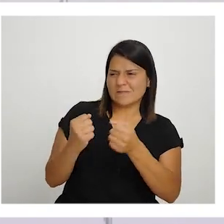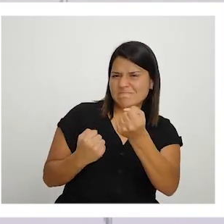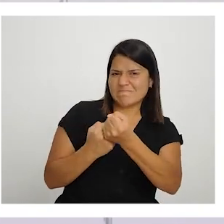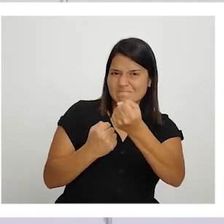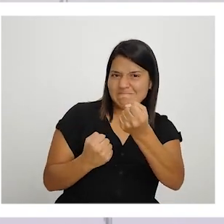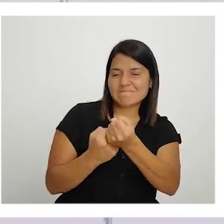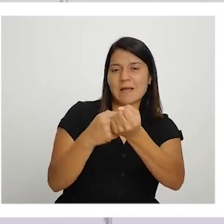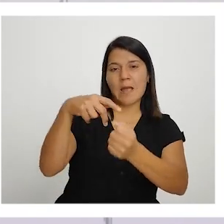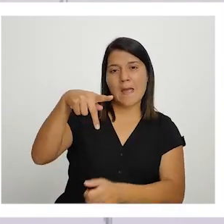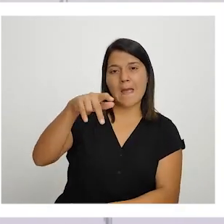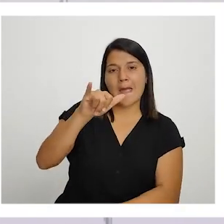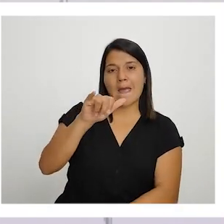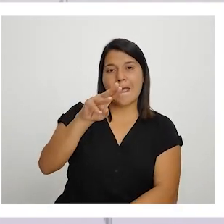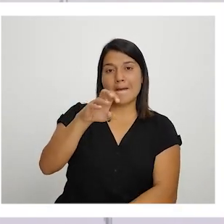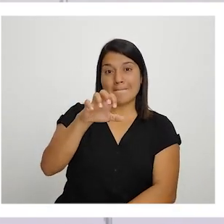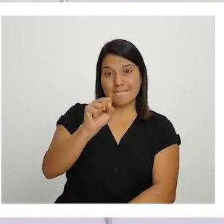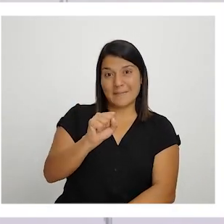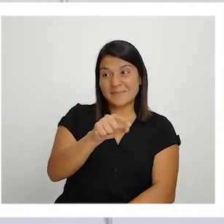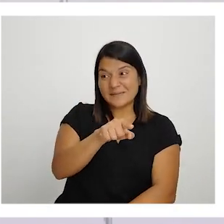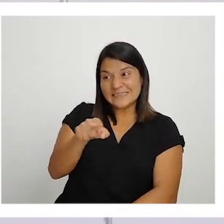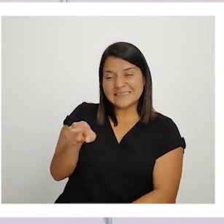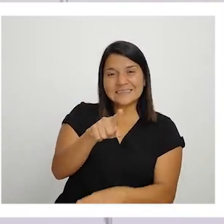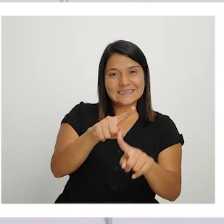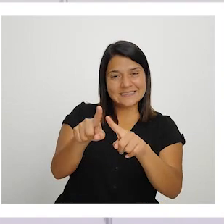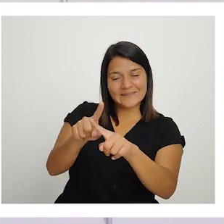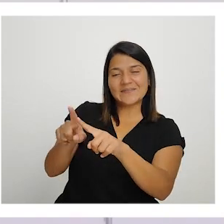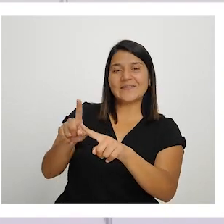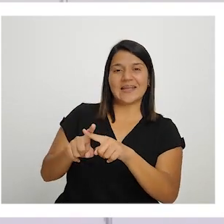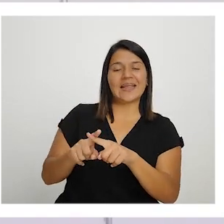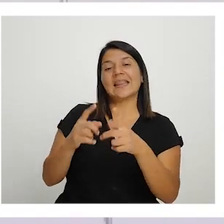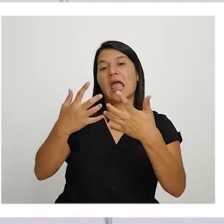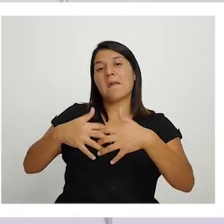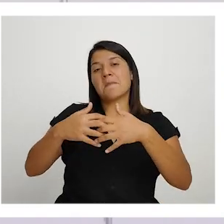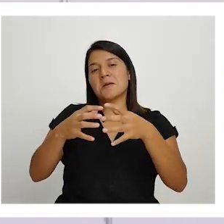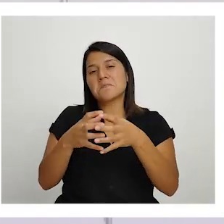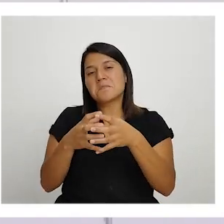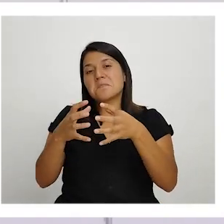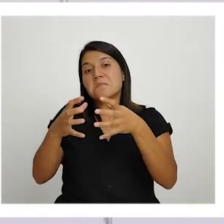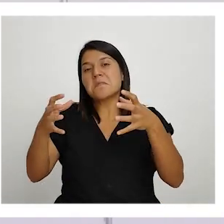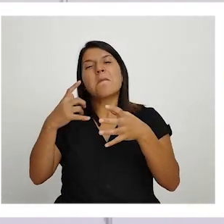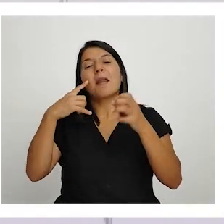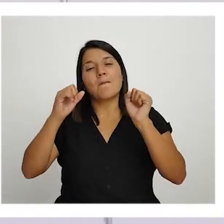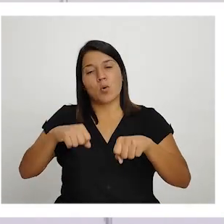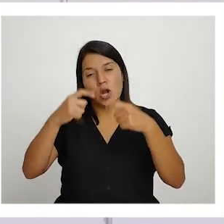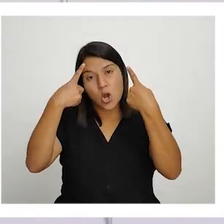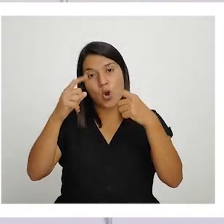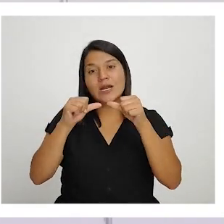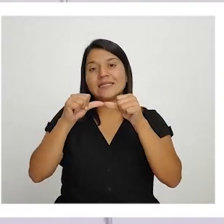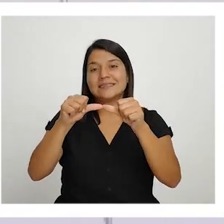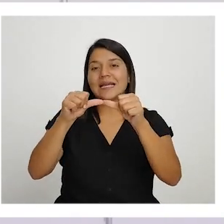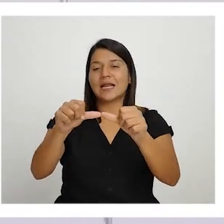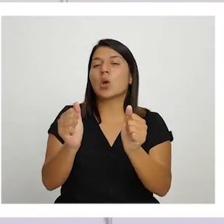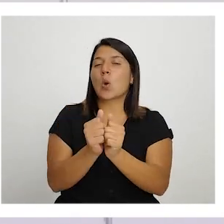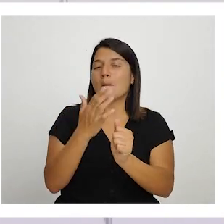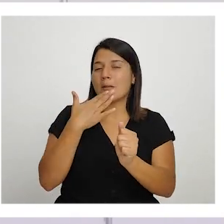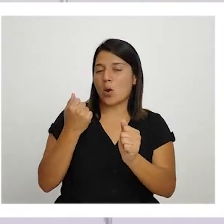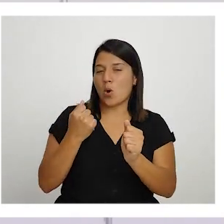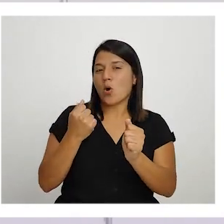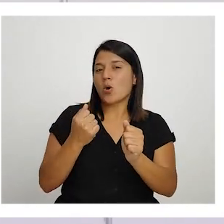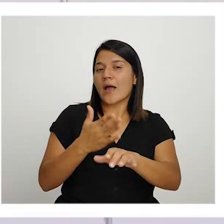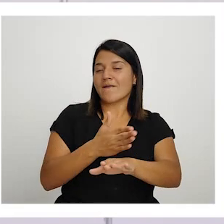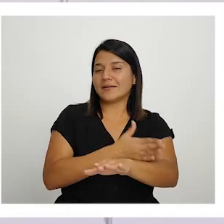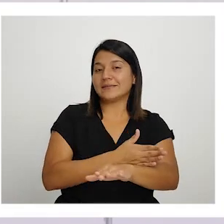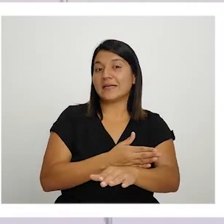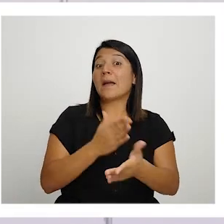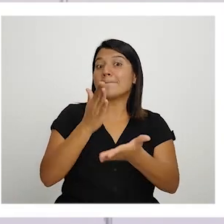apoyo a las diferentes pequeñas, medianas y microempresas para poder salir adelante con mejores apoyos. Así que vamos a hacer una pausa y al